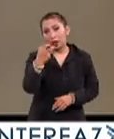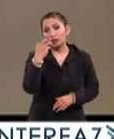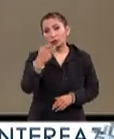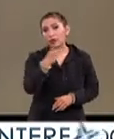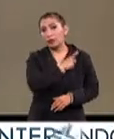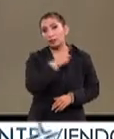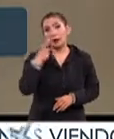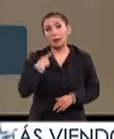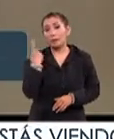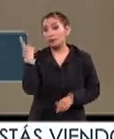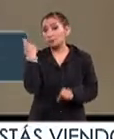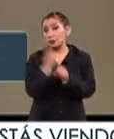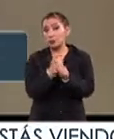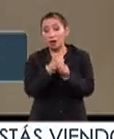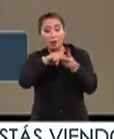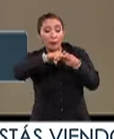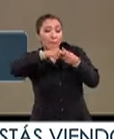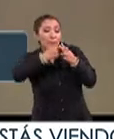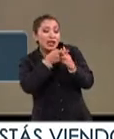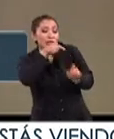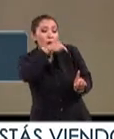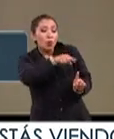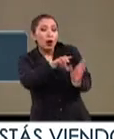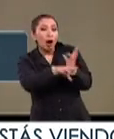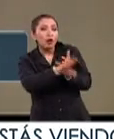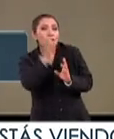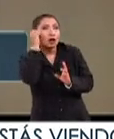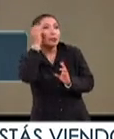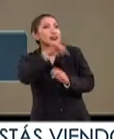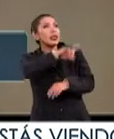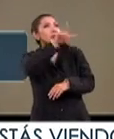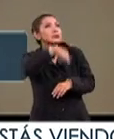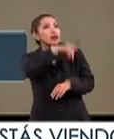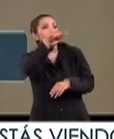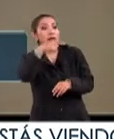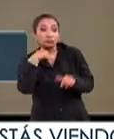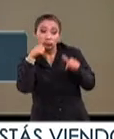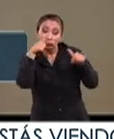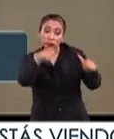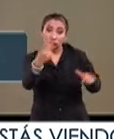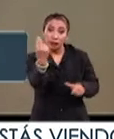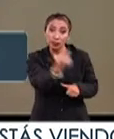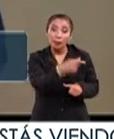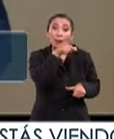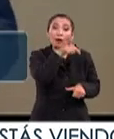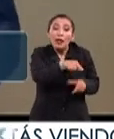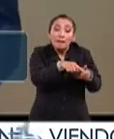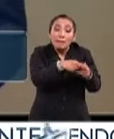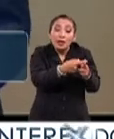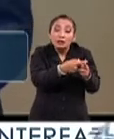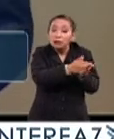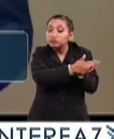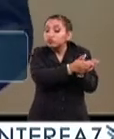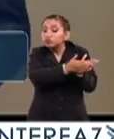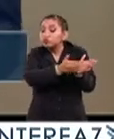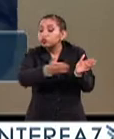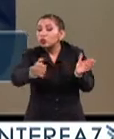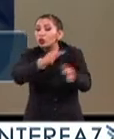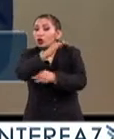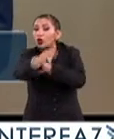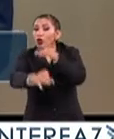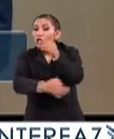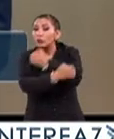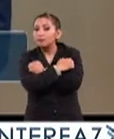que partir del principio de algo que está olvidado y que tenemos que retomar, porque es el inicio de